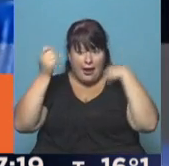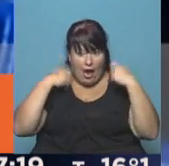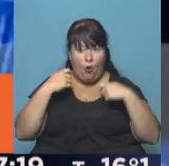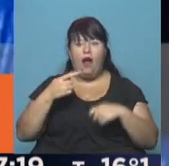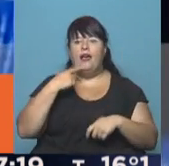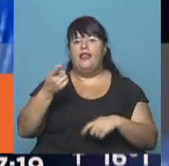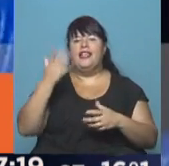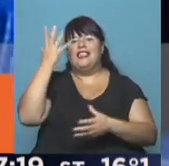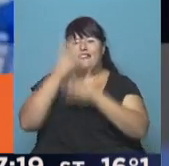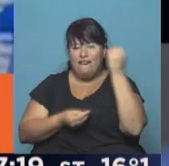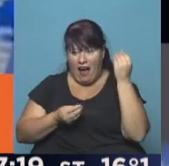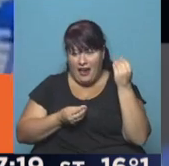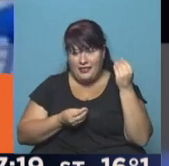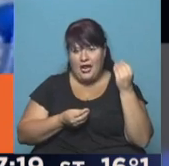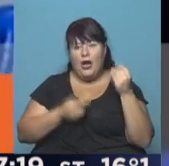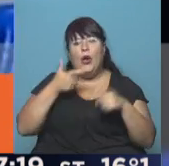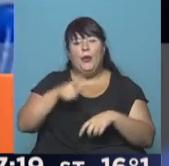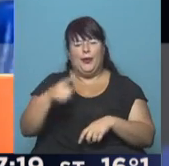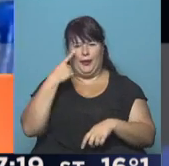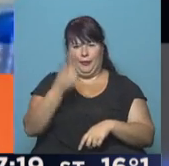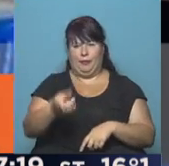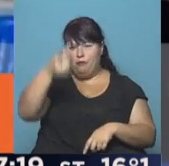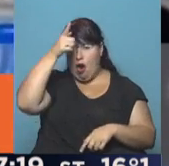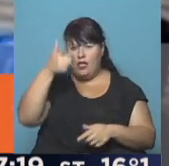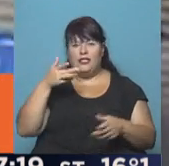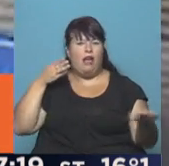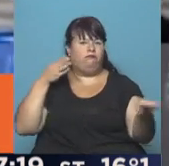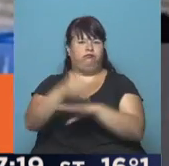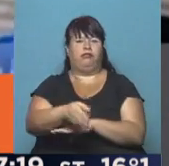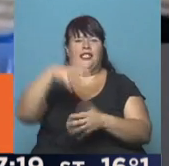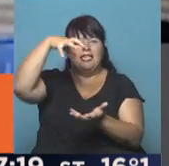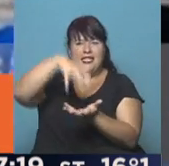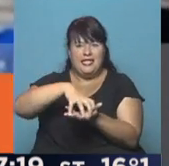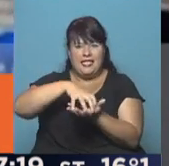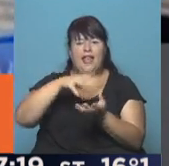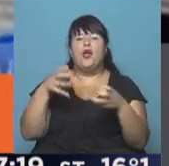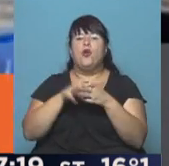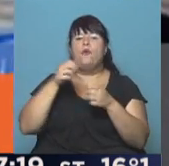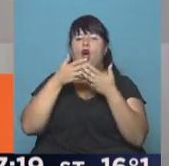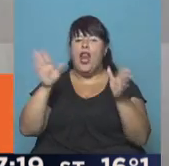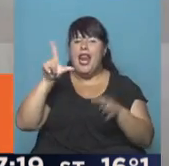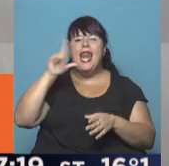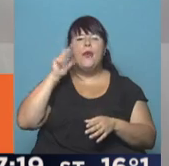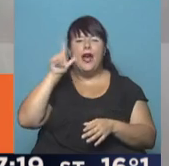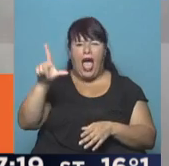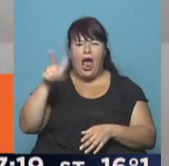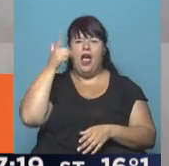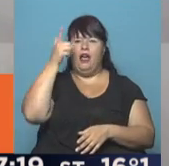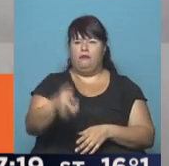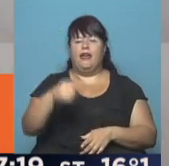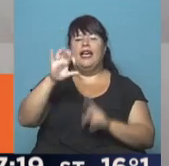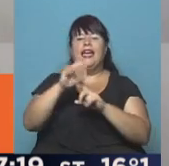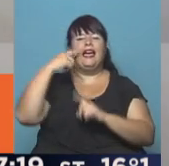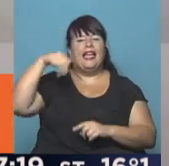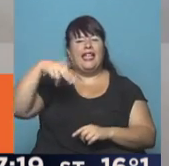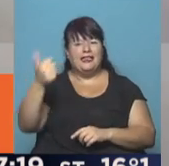que fue un accidente, en un video se ve cómo la policía ingresa a la sede del Partido Liberal y le dispara a Rodrigo